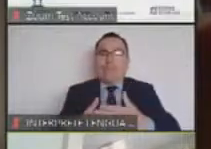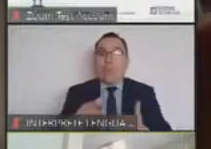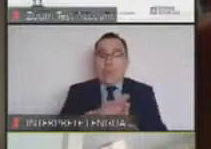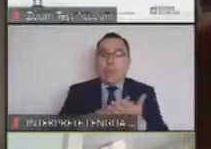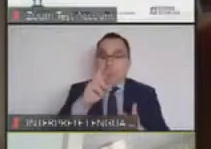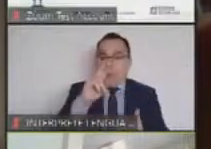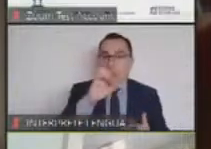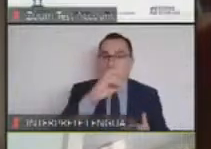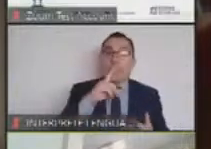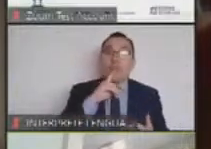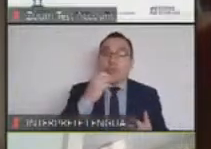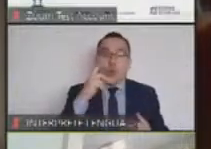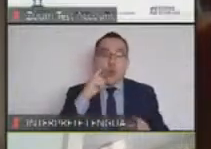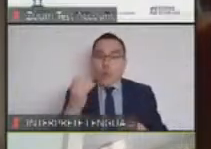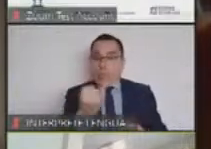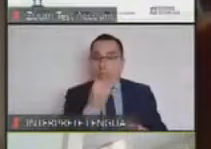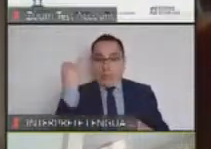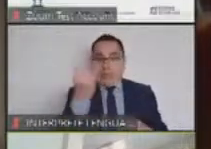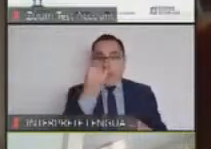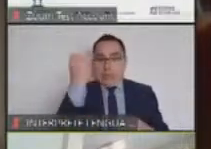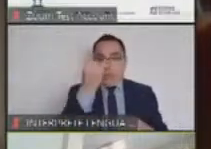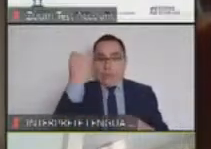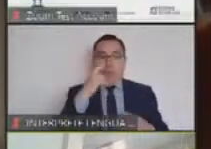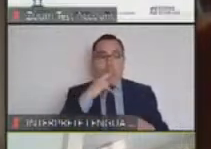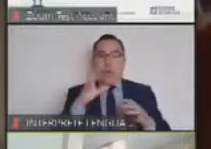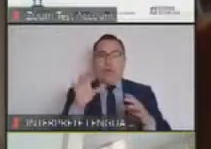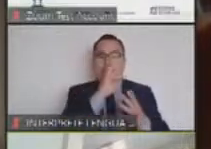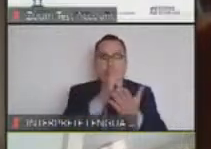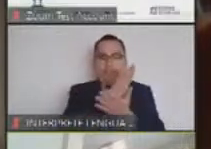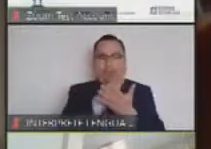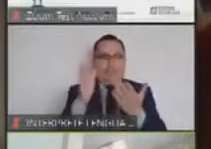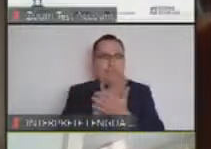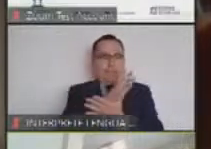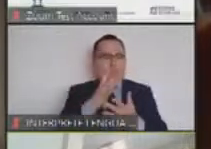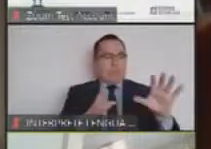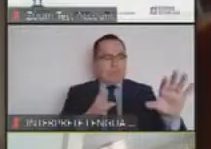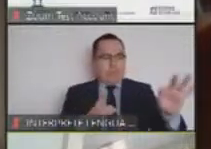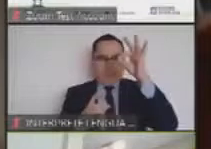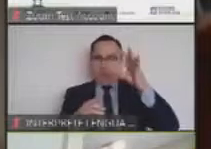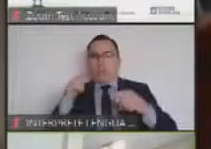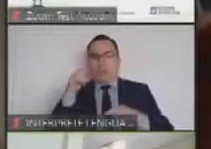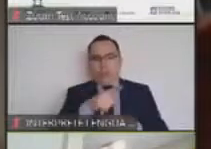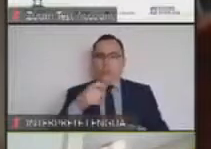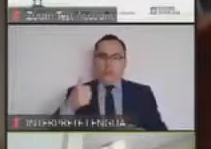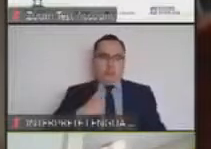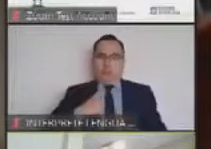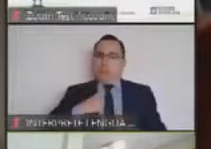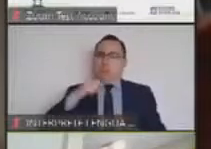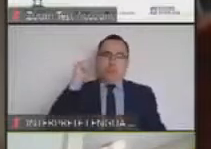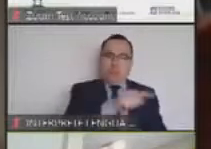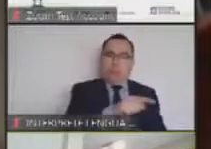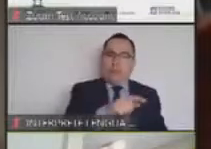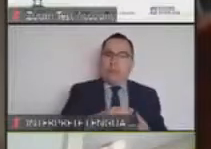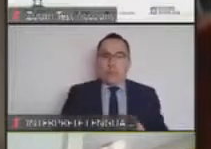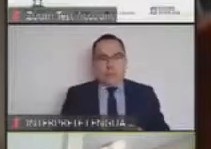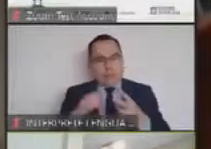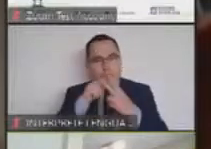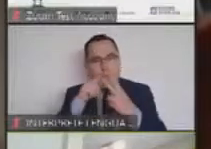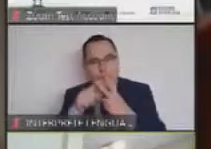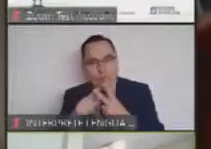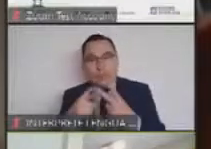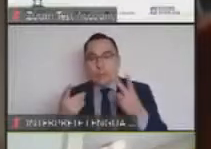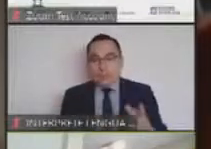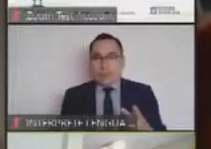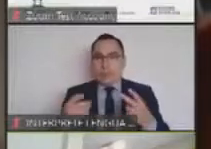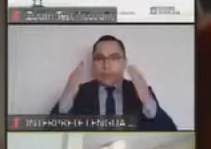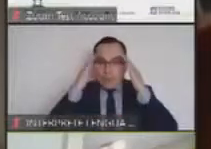independencia del ente selector y adjudicador, dos funciones distintas, la igualdad de expectativas